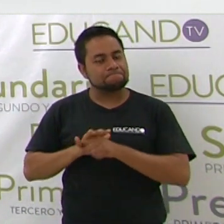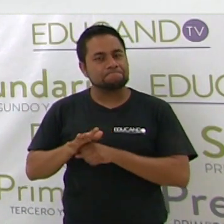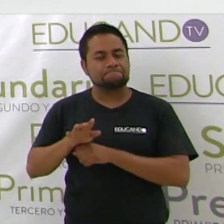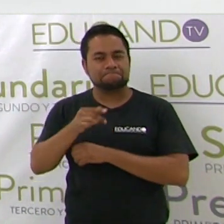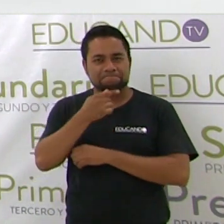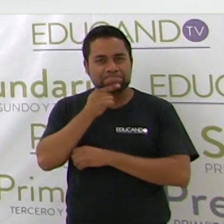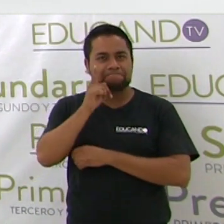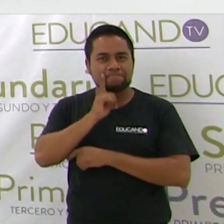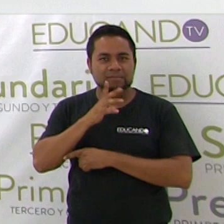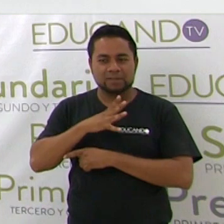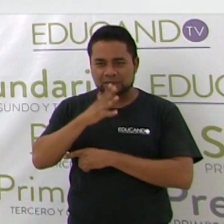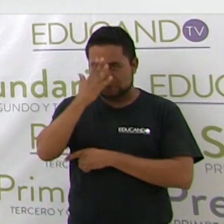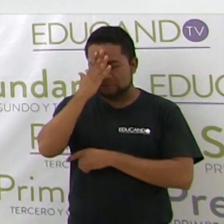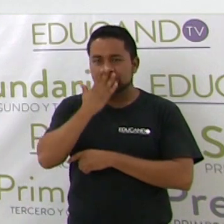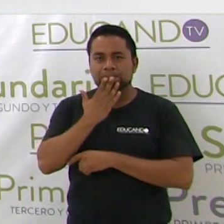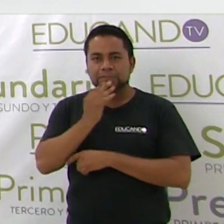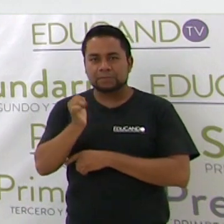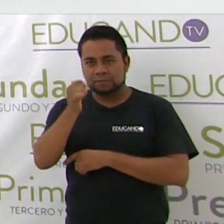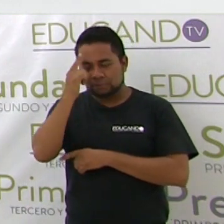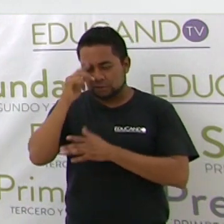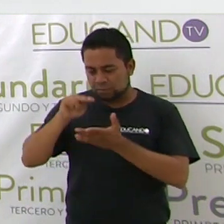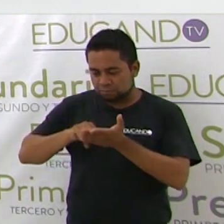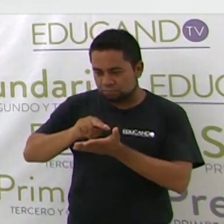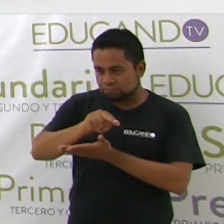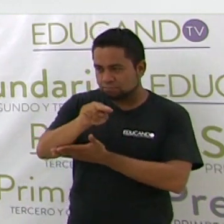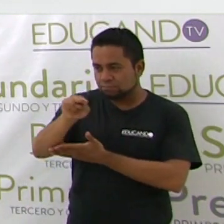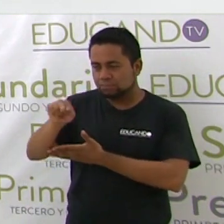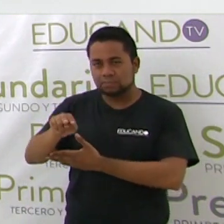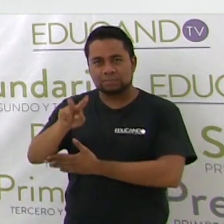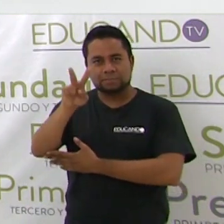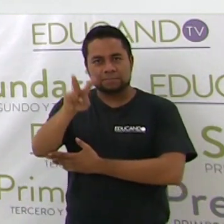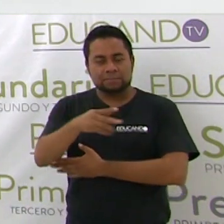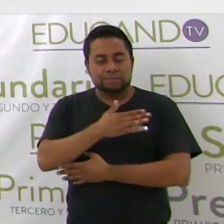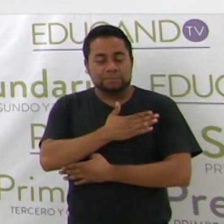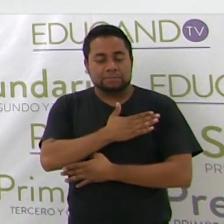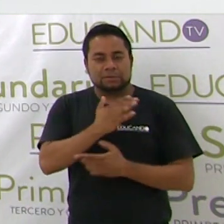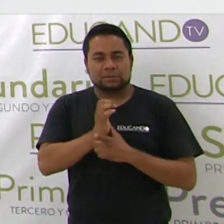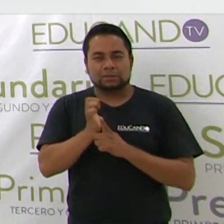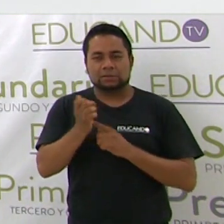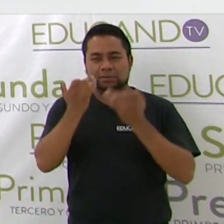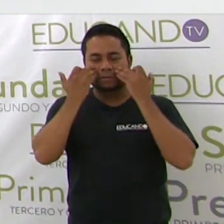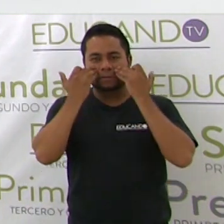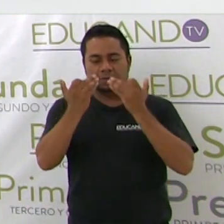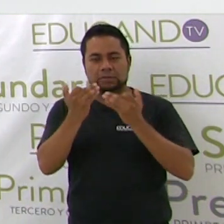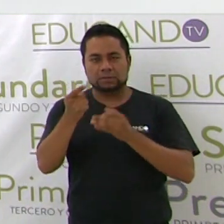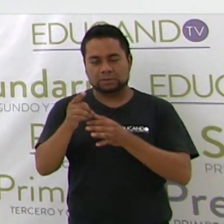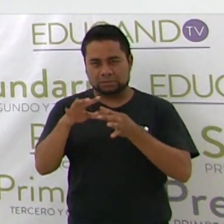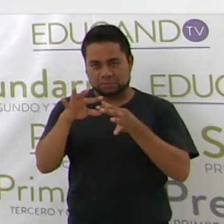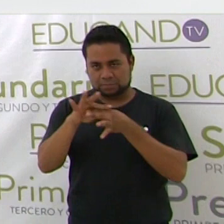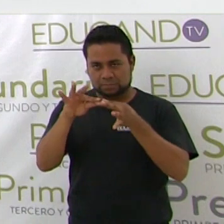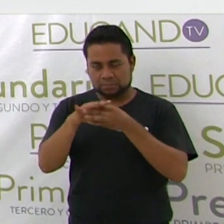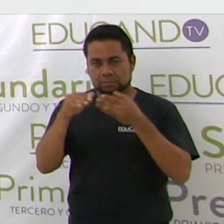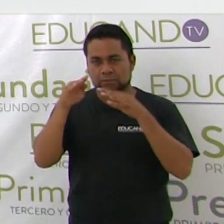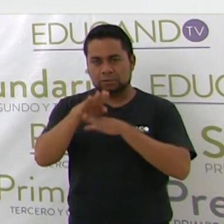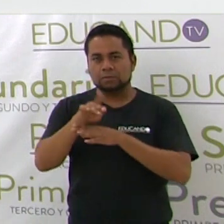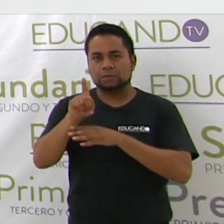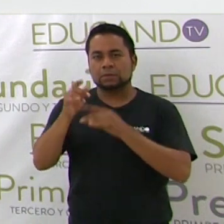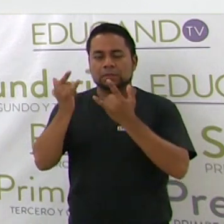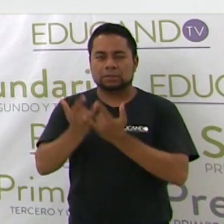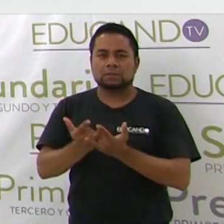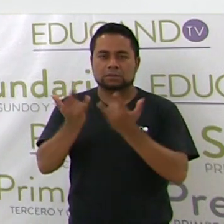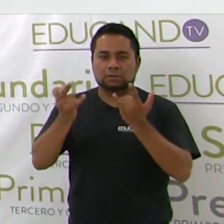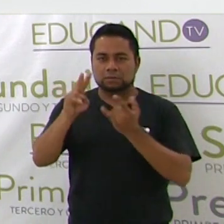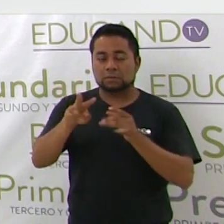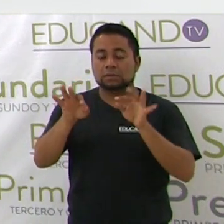el talento que tenía para pintar, ¿verdad? Bueno, entonces fíjense bien, ella nos habla también de anécdotas, eso